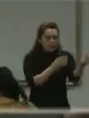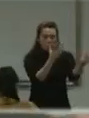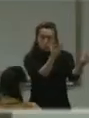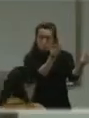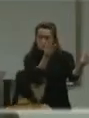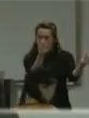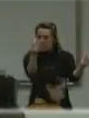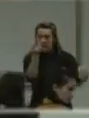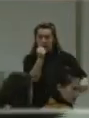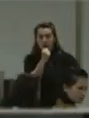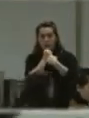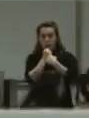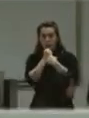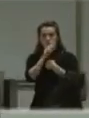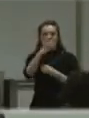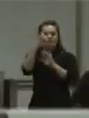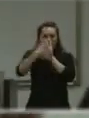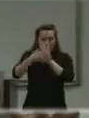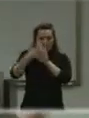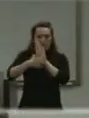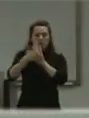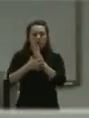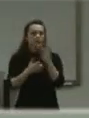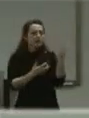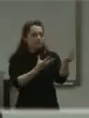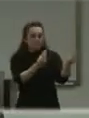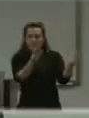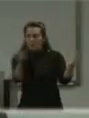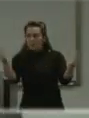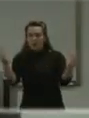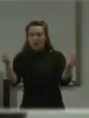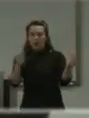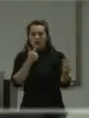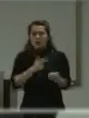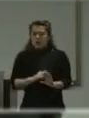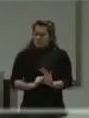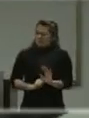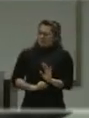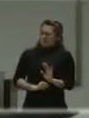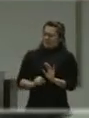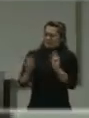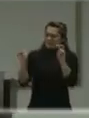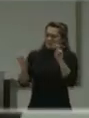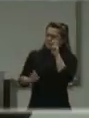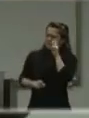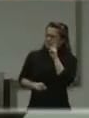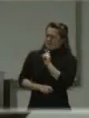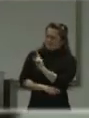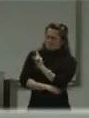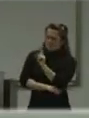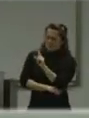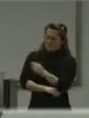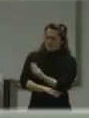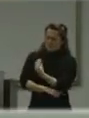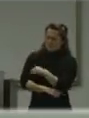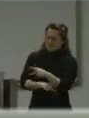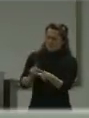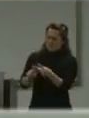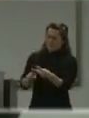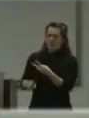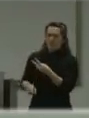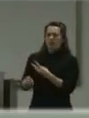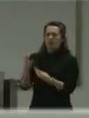en otros digamos por diagnósticos que Existen varios grupos dicen aquí no hablamos de sexo aquí no hablamos de religión no hablamos de política